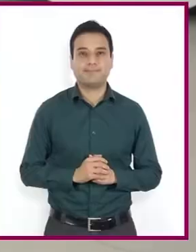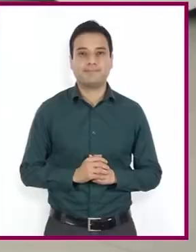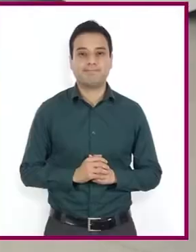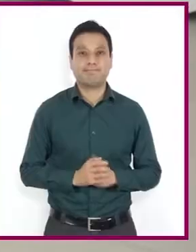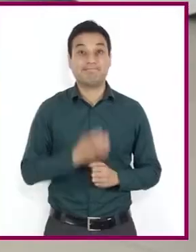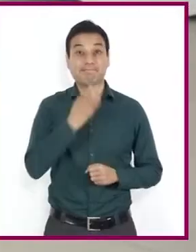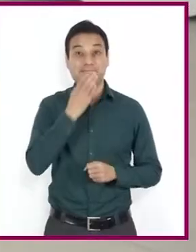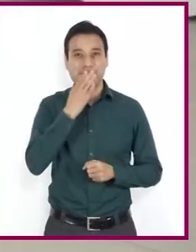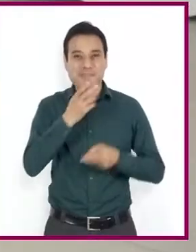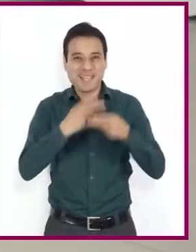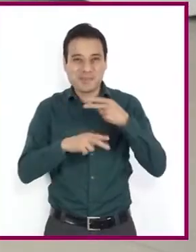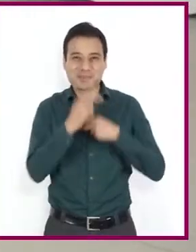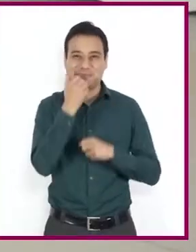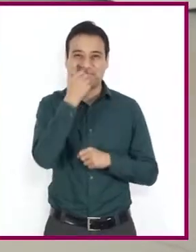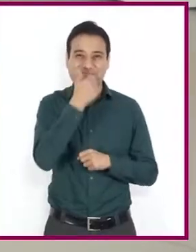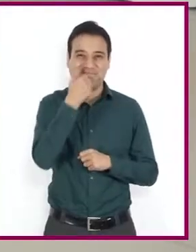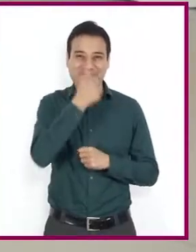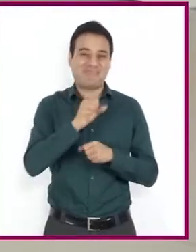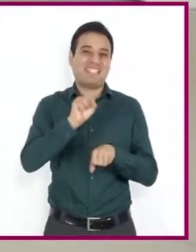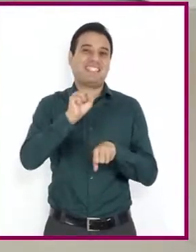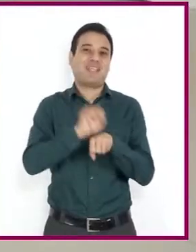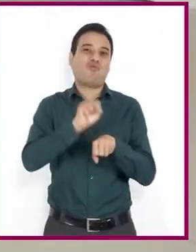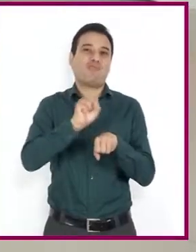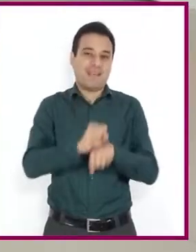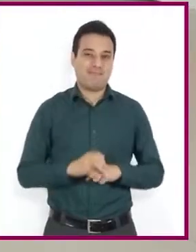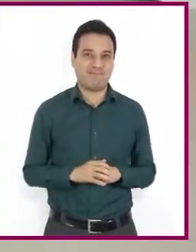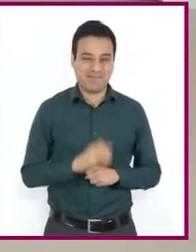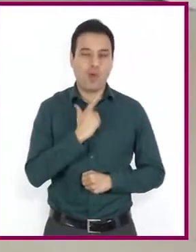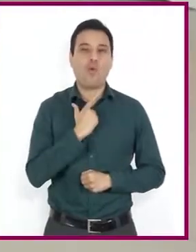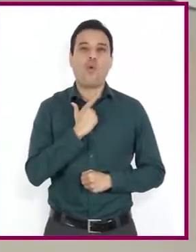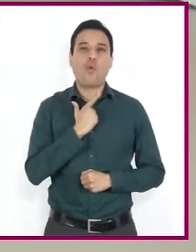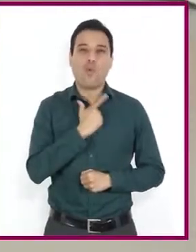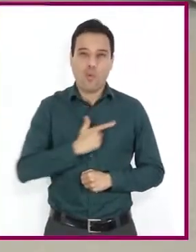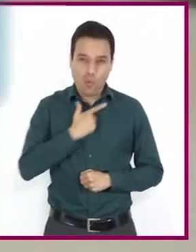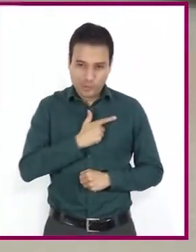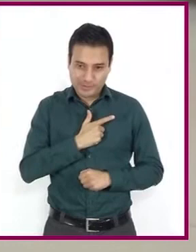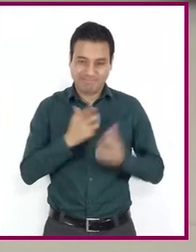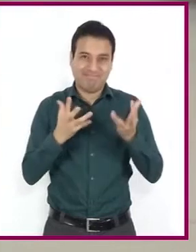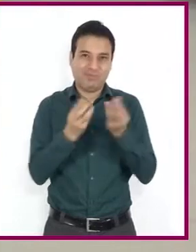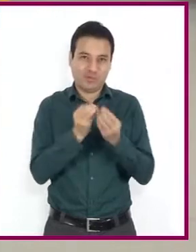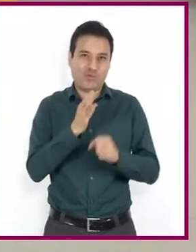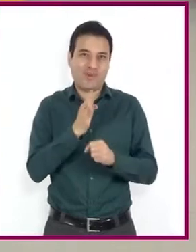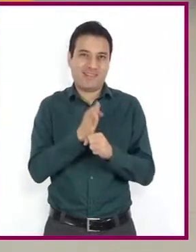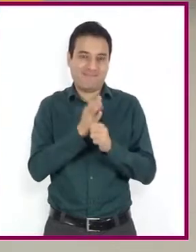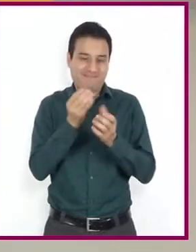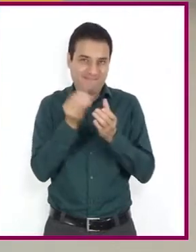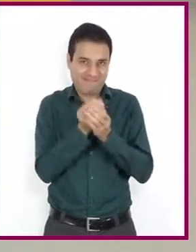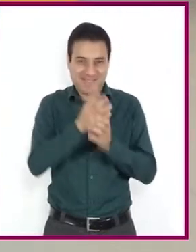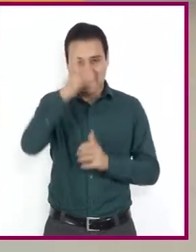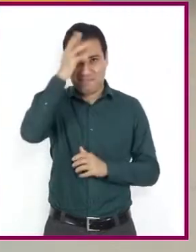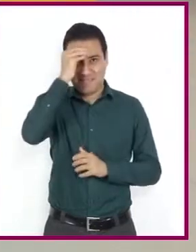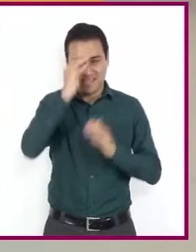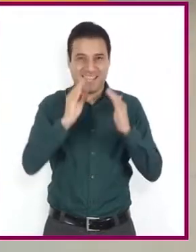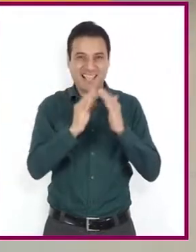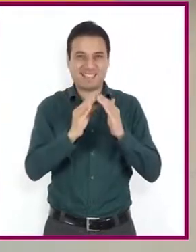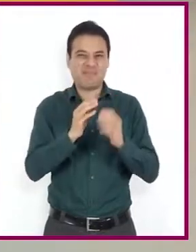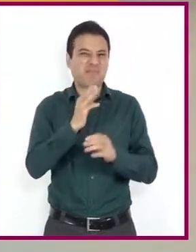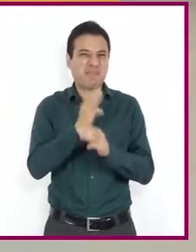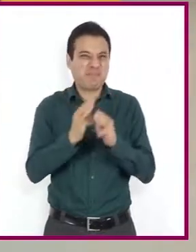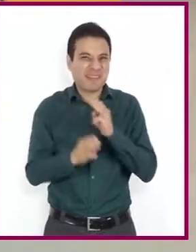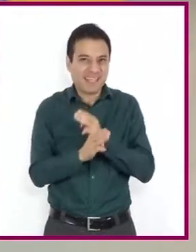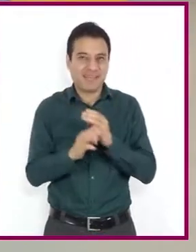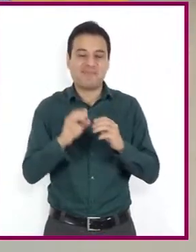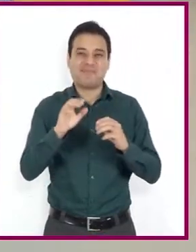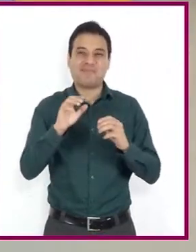Bienvenidas y bienvenidos estudiantes de secundaria. Me da mucho gusto que nos acompañen en esta sesión de Aprende en Casa para la asignatura de